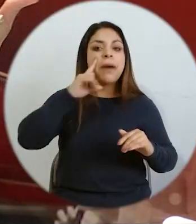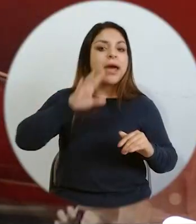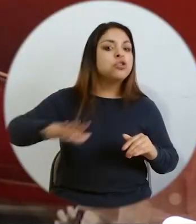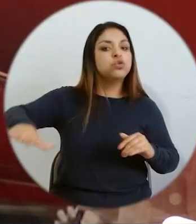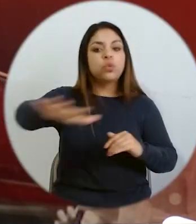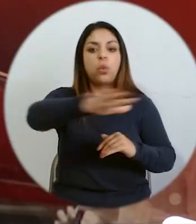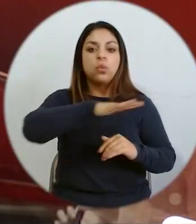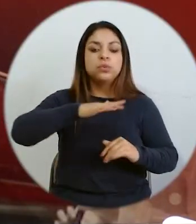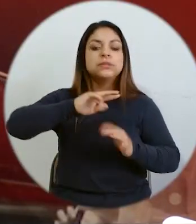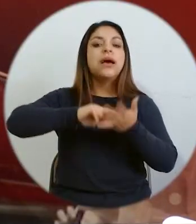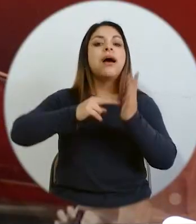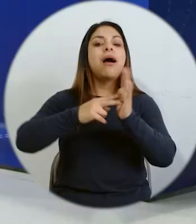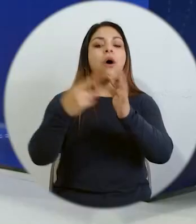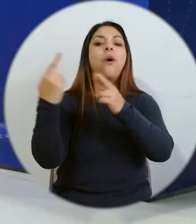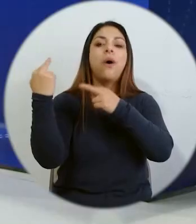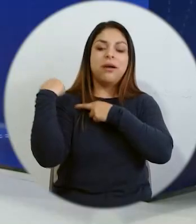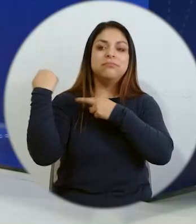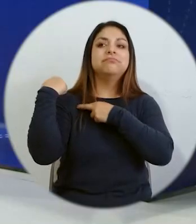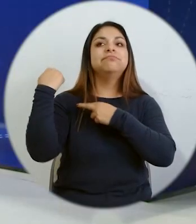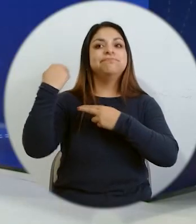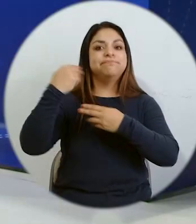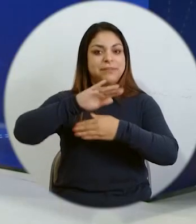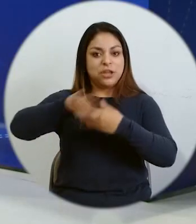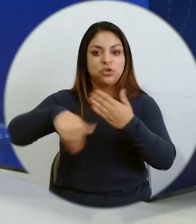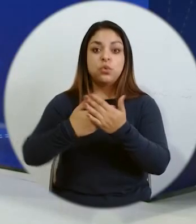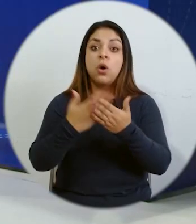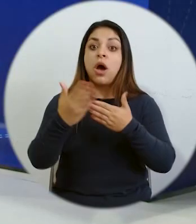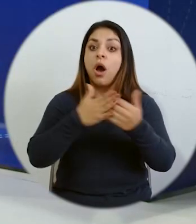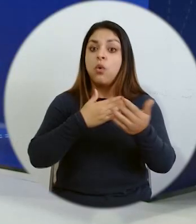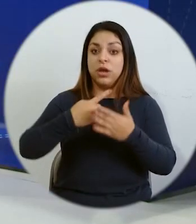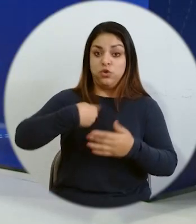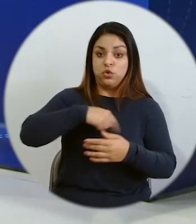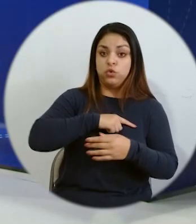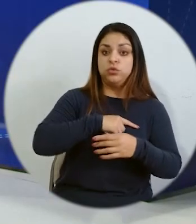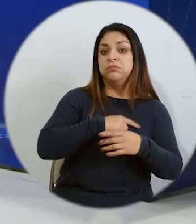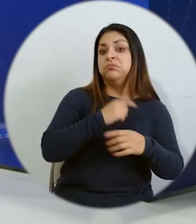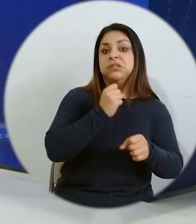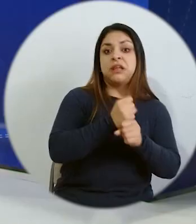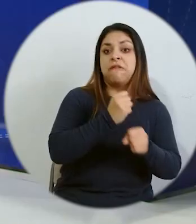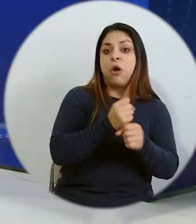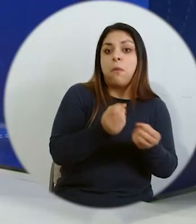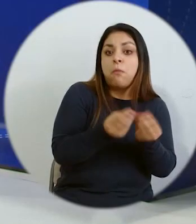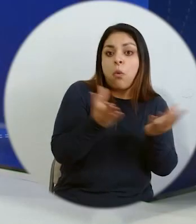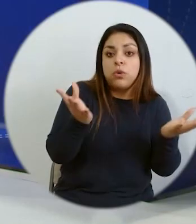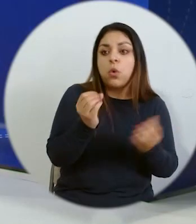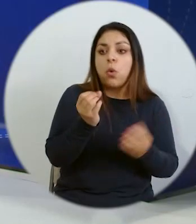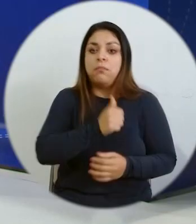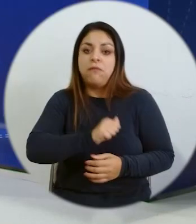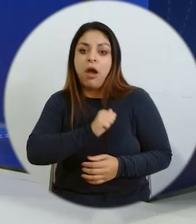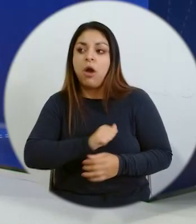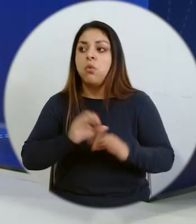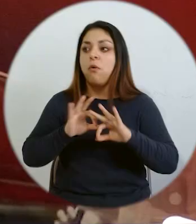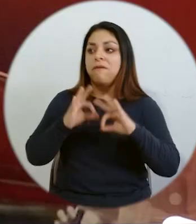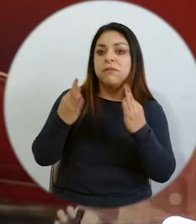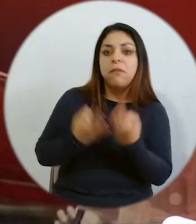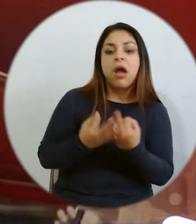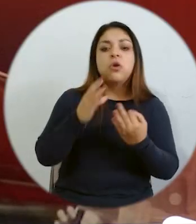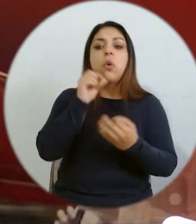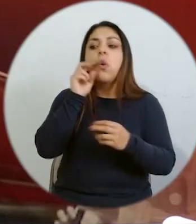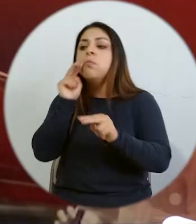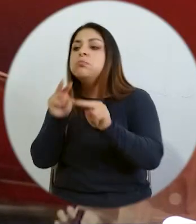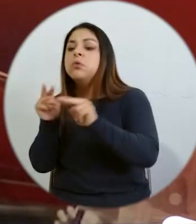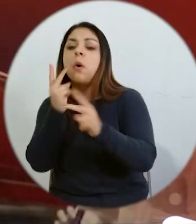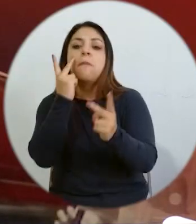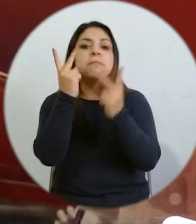todos, recordamos la obligación de todos, seamos funcionarios públicos, vecinos, familiares lejanos o un desconocido